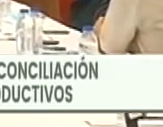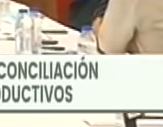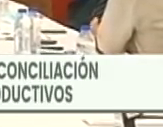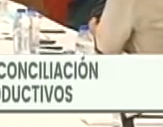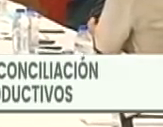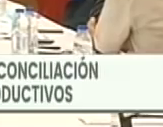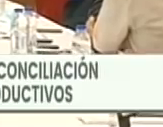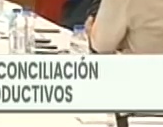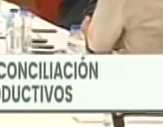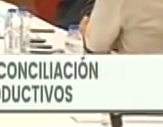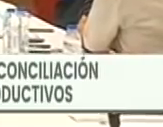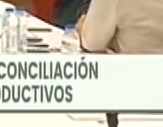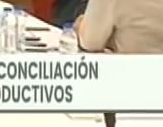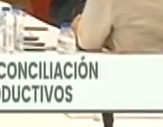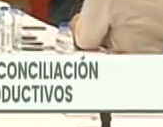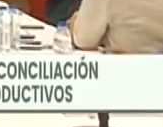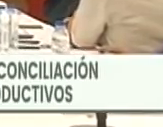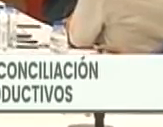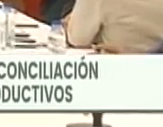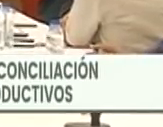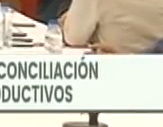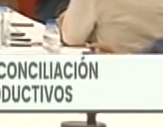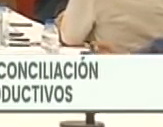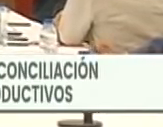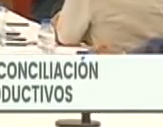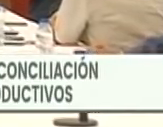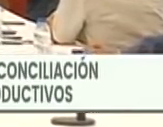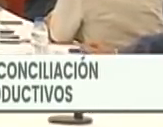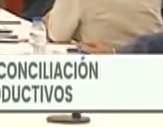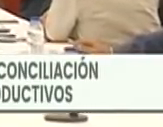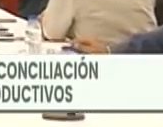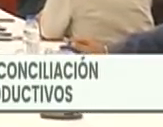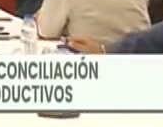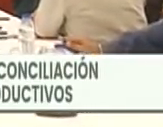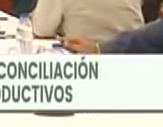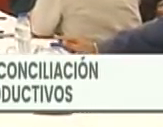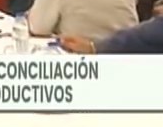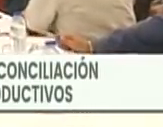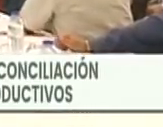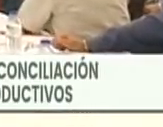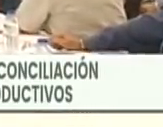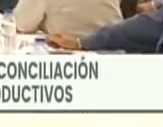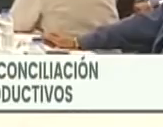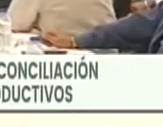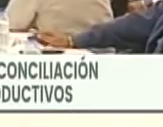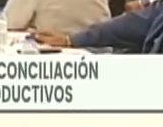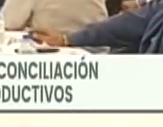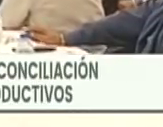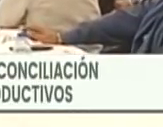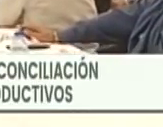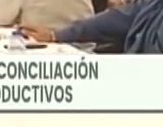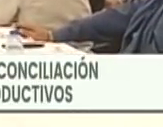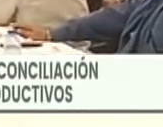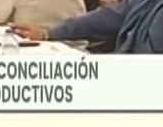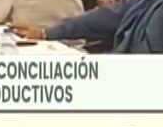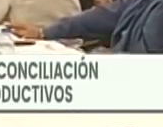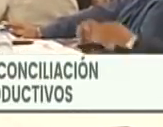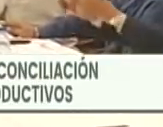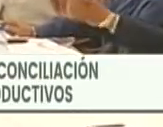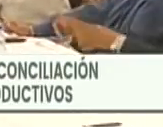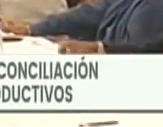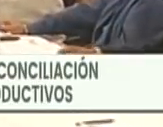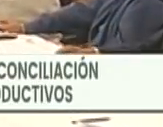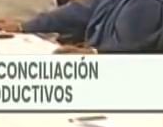constan estos encuentros y sobre todo en participar cuando se vaya a discutir